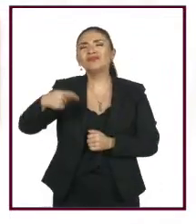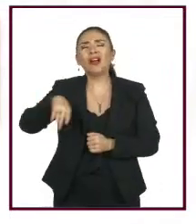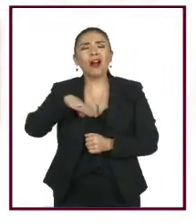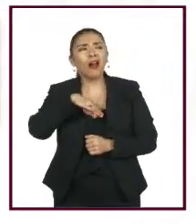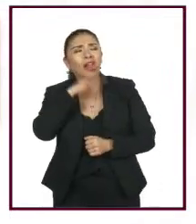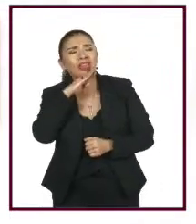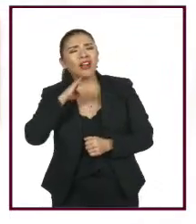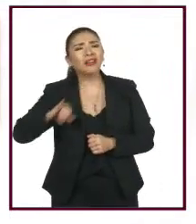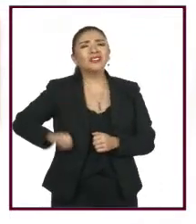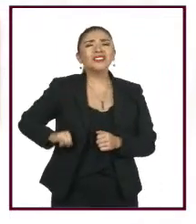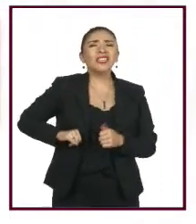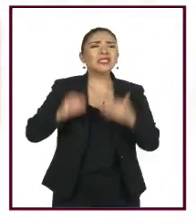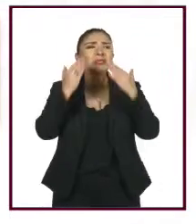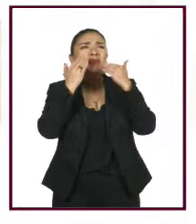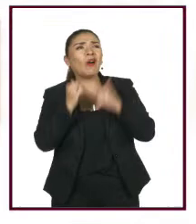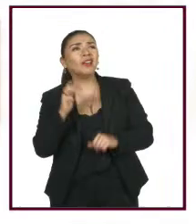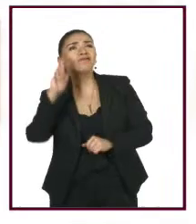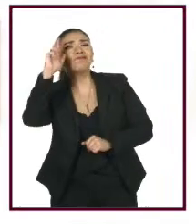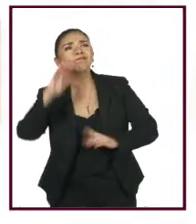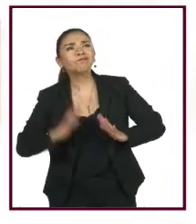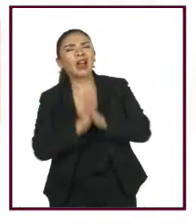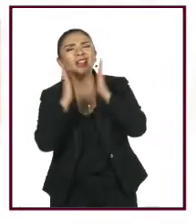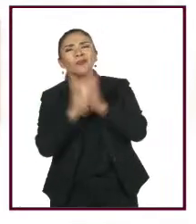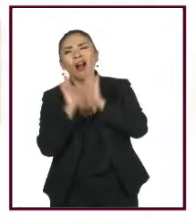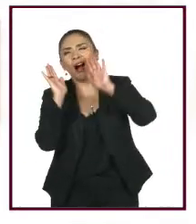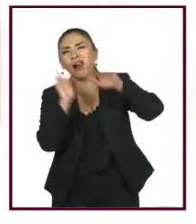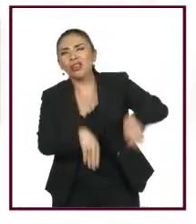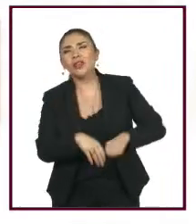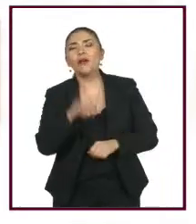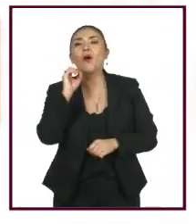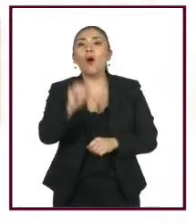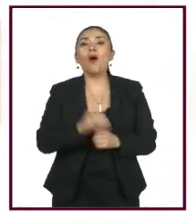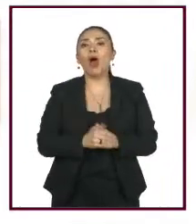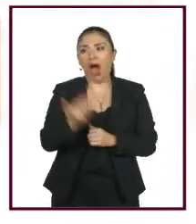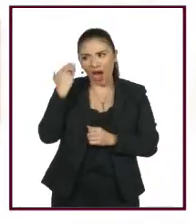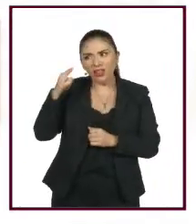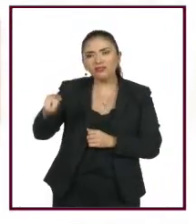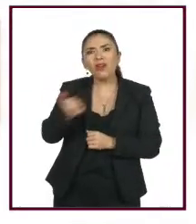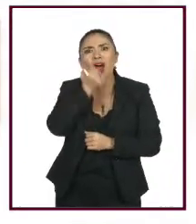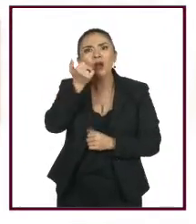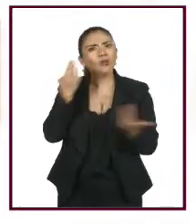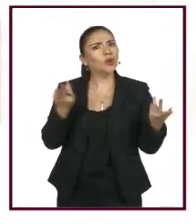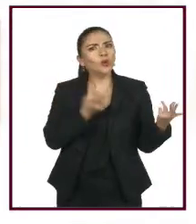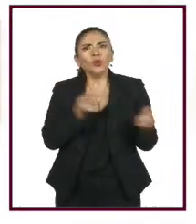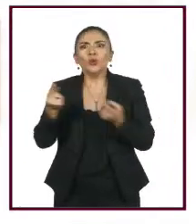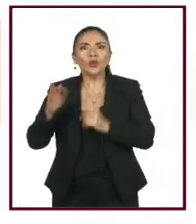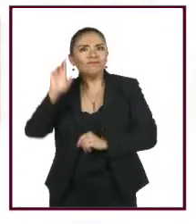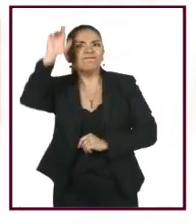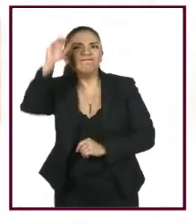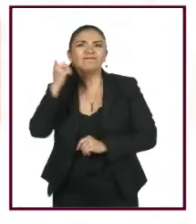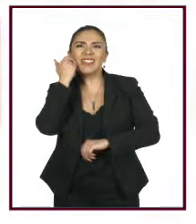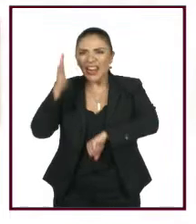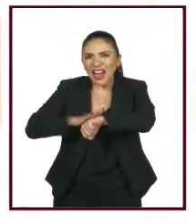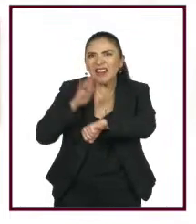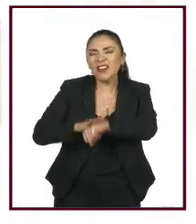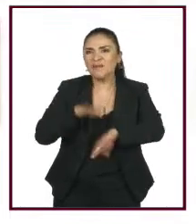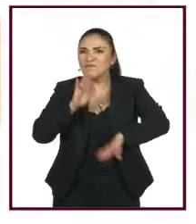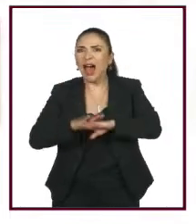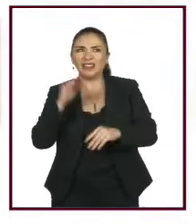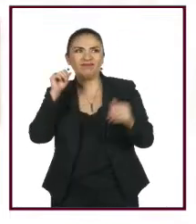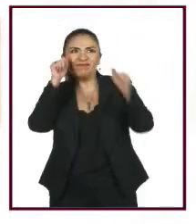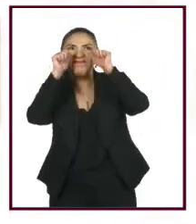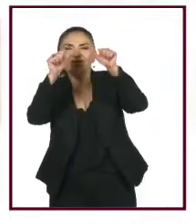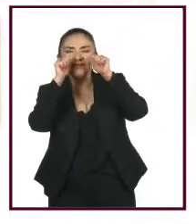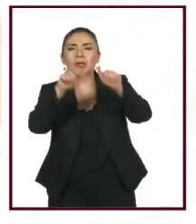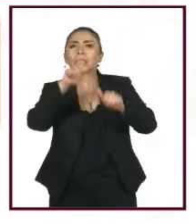las clases, no participan, si previamente era un alumno que participaba o que estaba más activo,